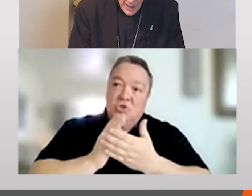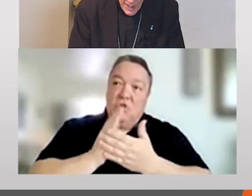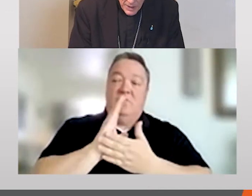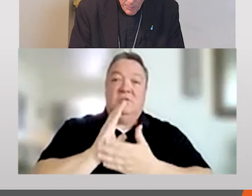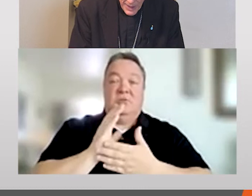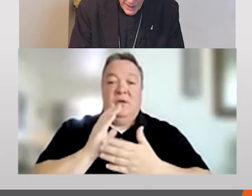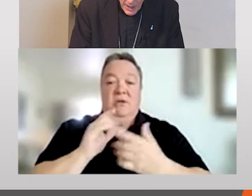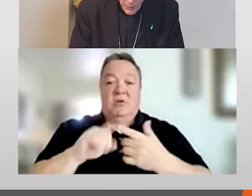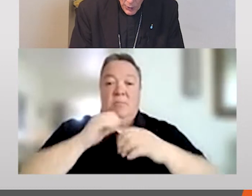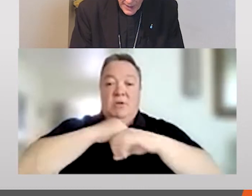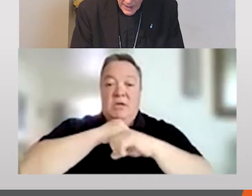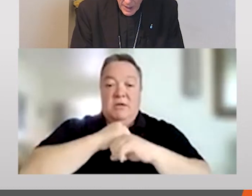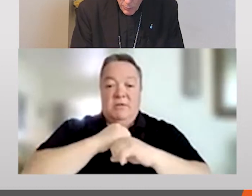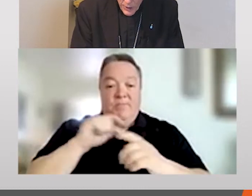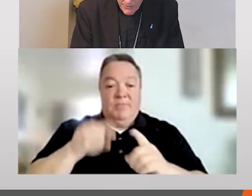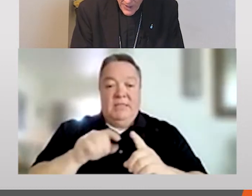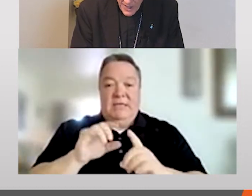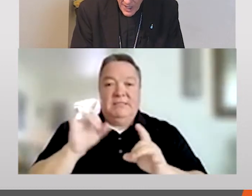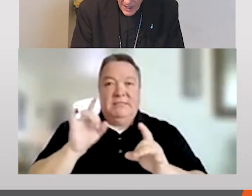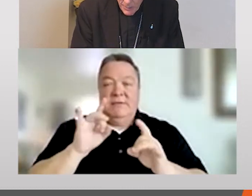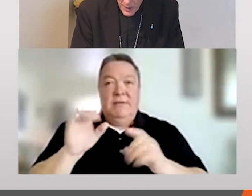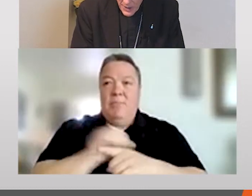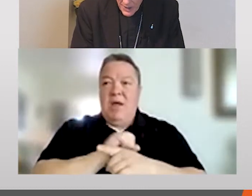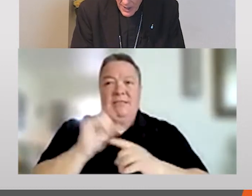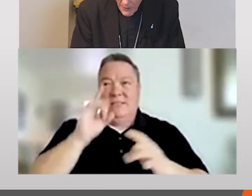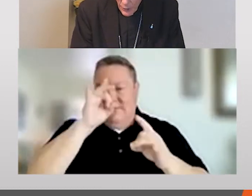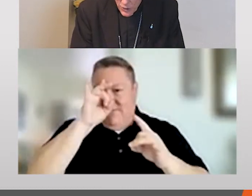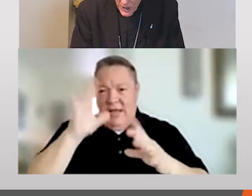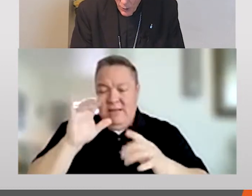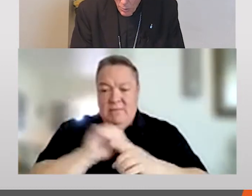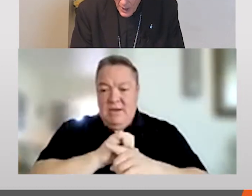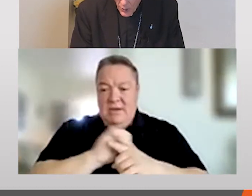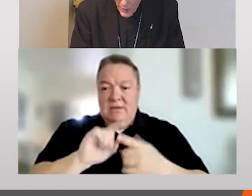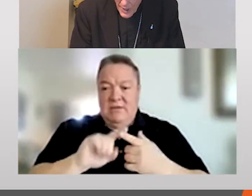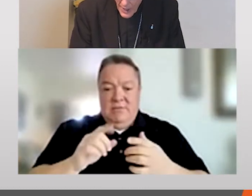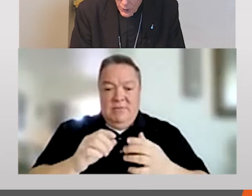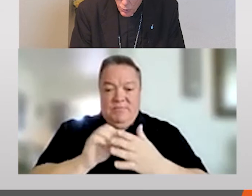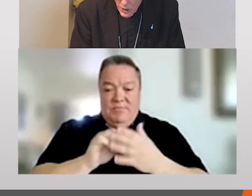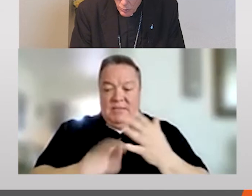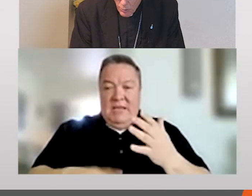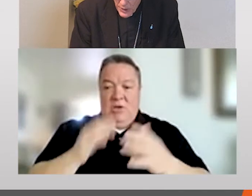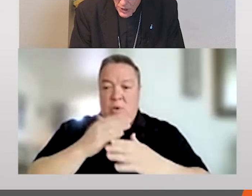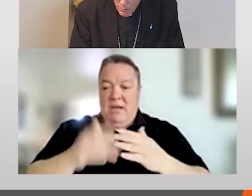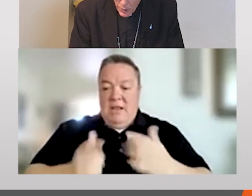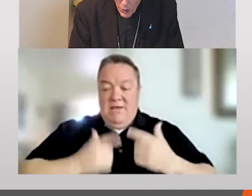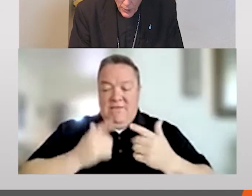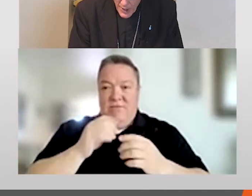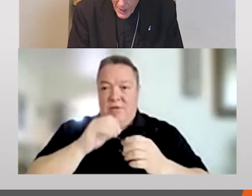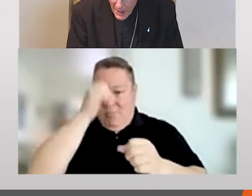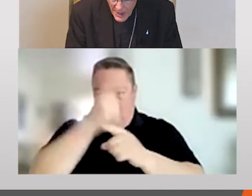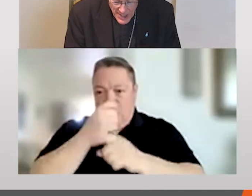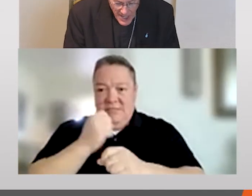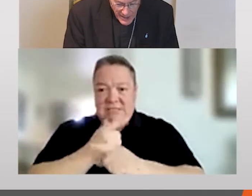Esta práctica violenta pone fin a la vida de un ser humano en su mismo principio